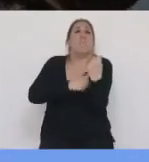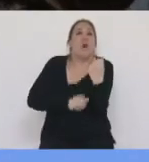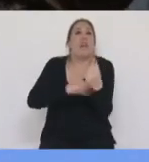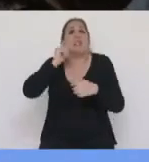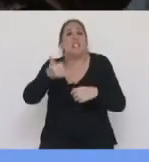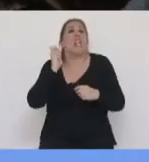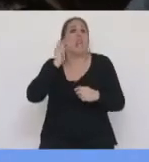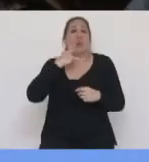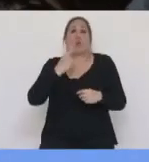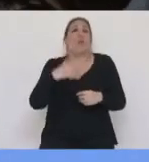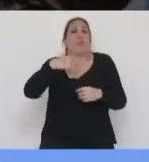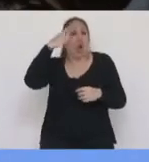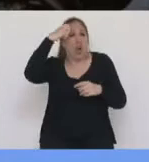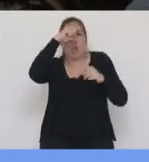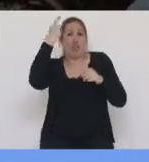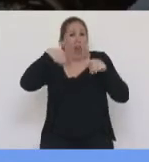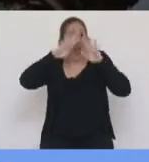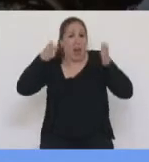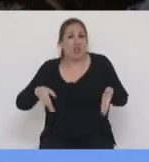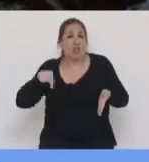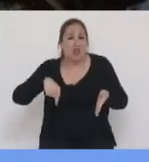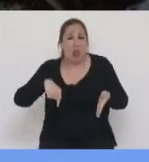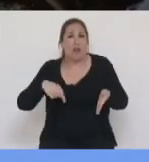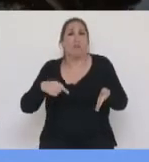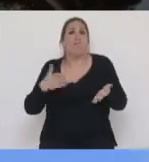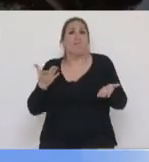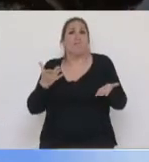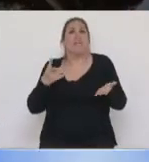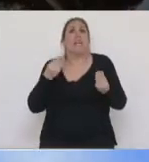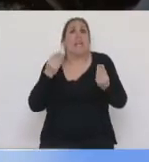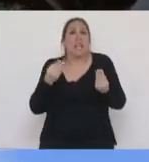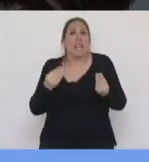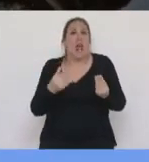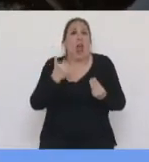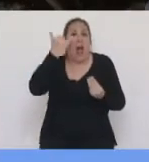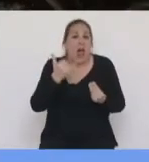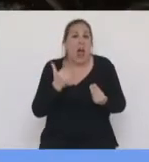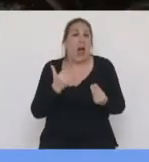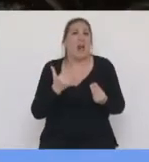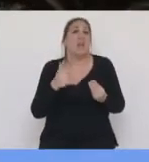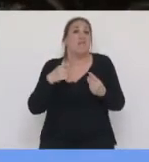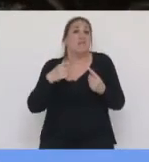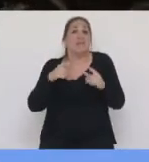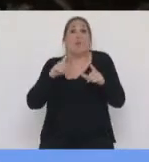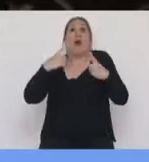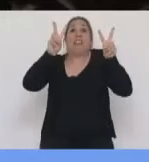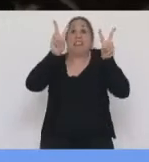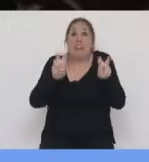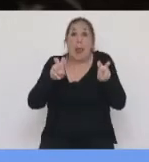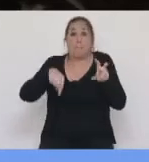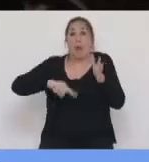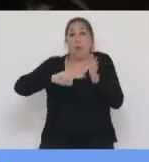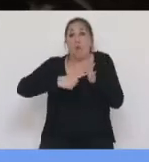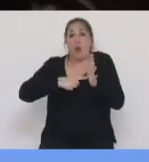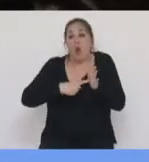del trabajo o la que fuera que tenga asiento en la ciudad de buenos aires- o